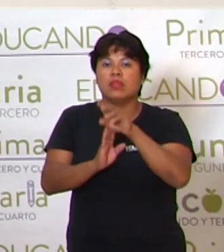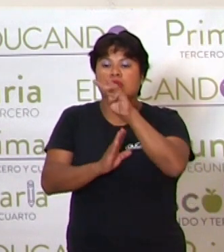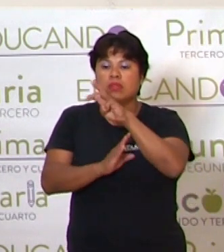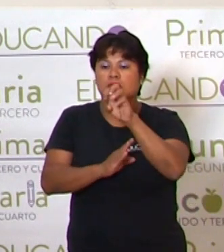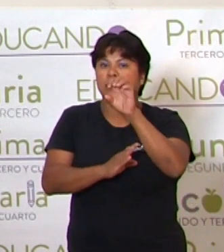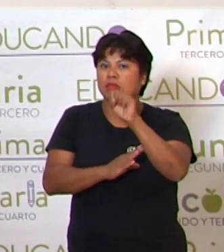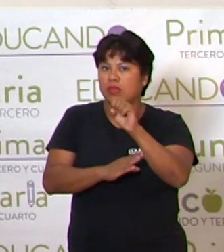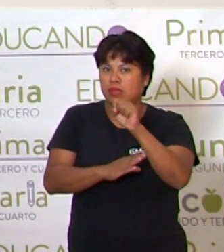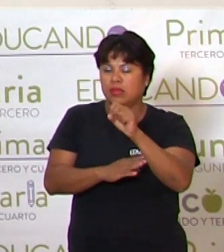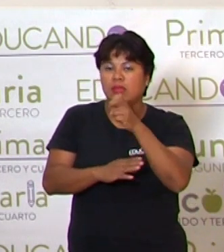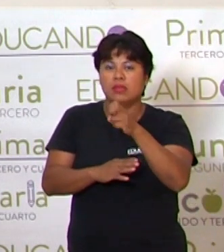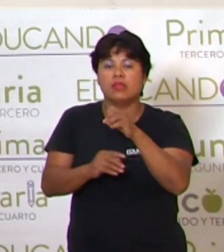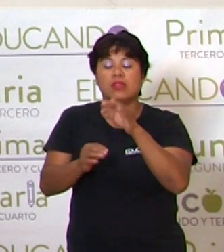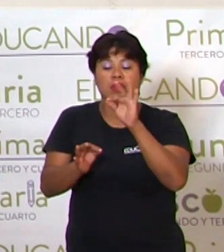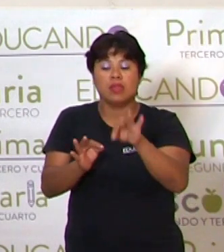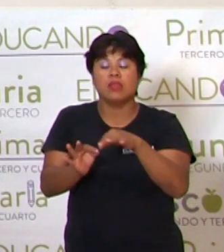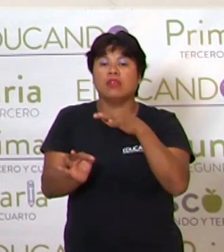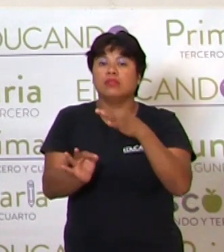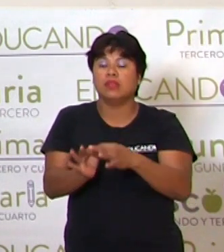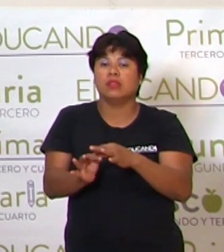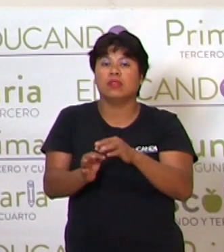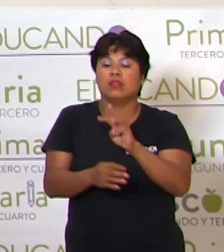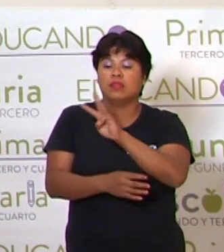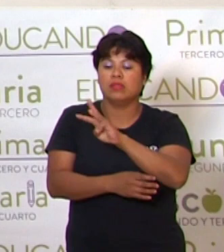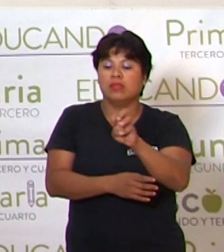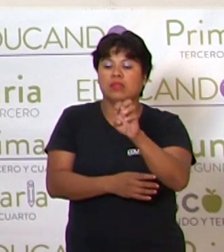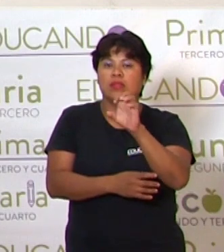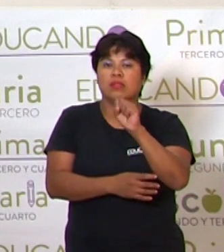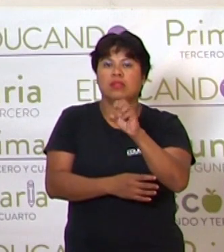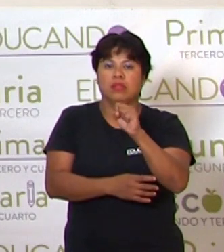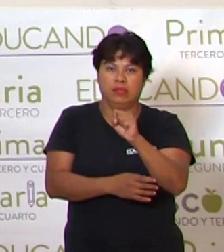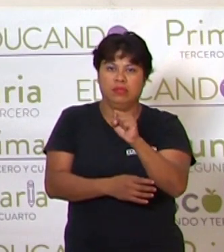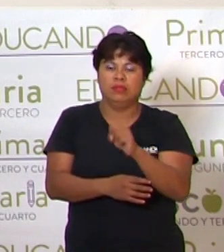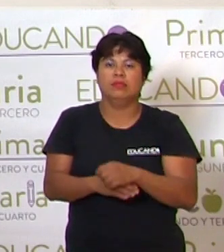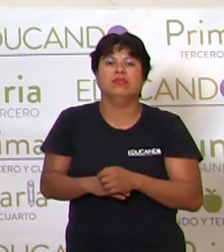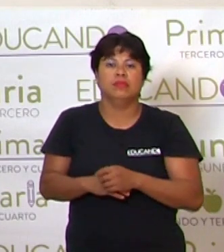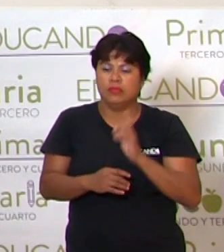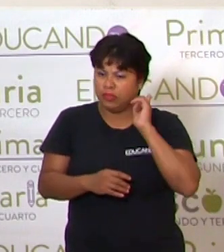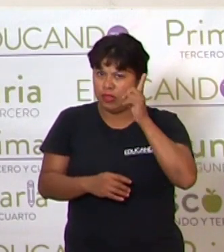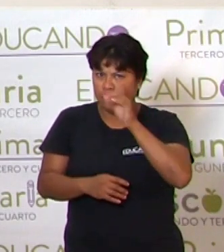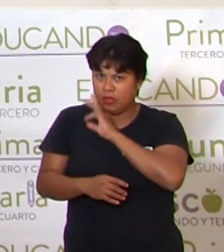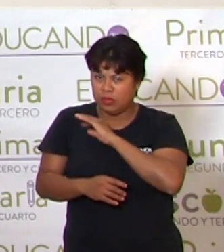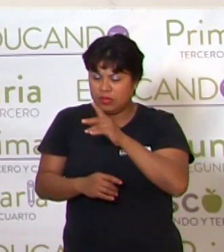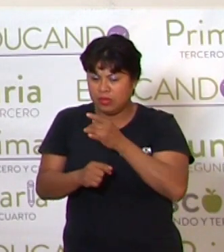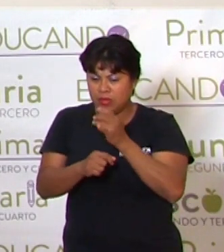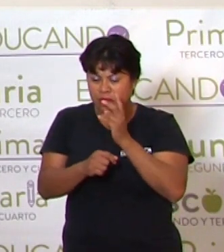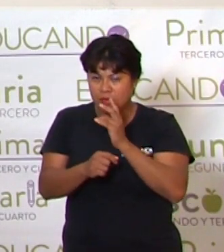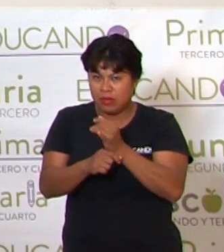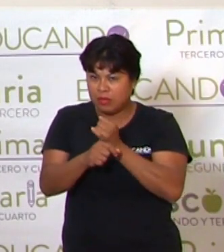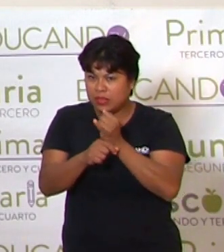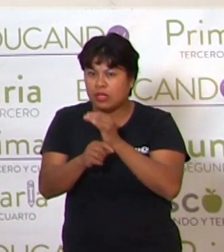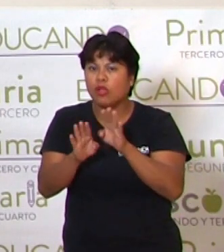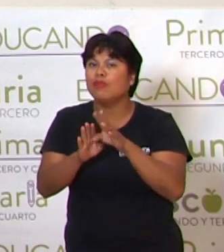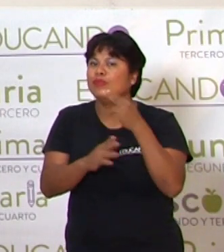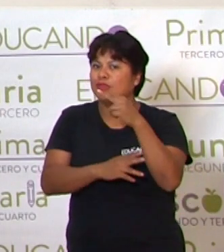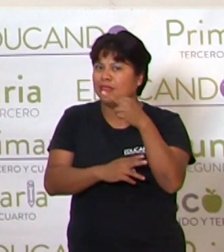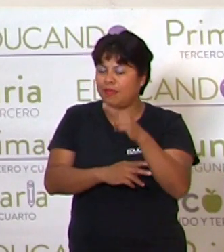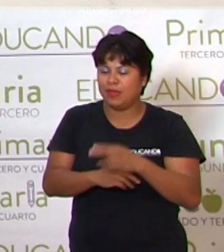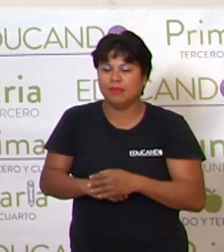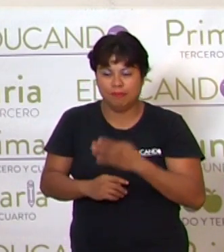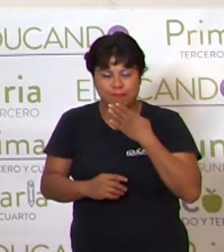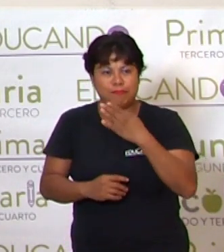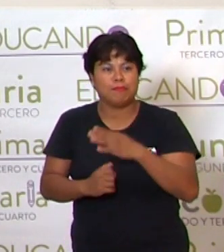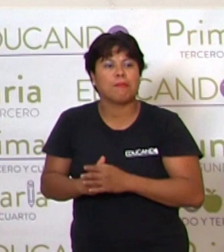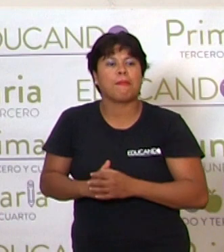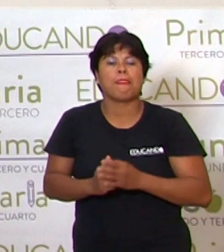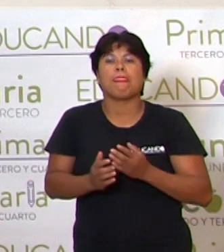360. Y el que mide exactamente 360. Ojalá y puedas investigar cómo se llaman. ¿Sí? Muy bien.